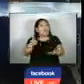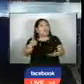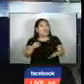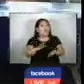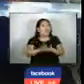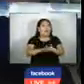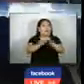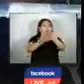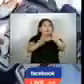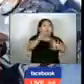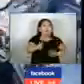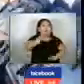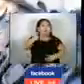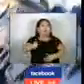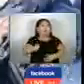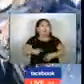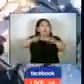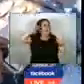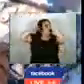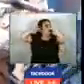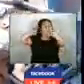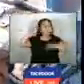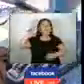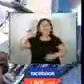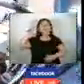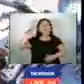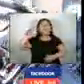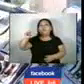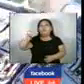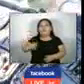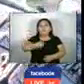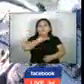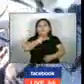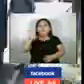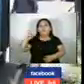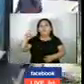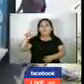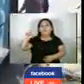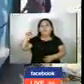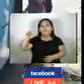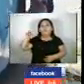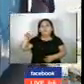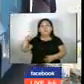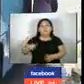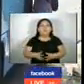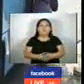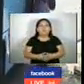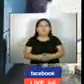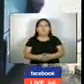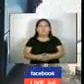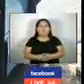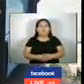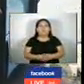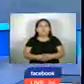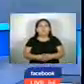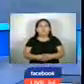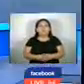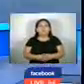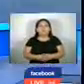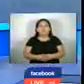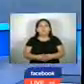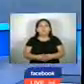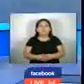hasta 6 meses. Con imágenes de Roberto Martínez, un reporte de Iliana Leiva para Noticiero Hechos. Y